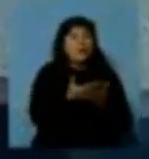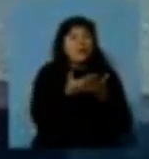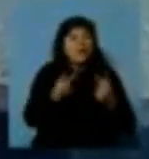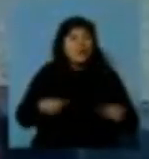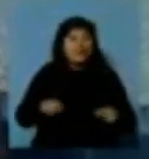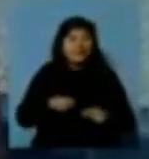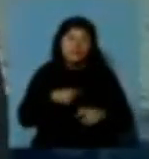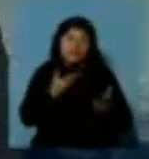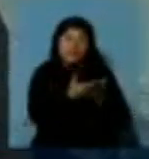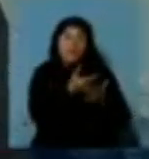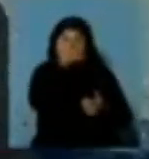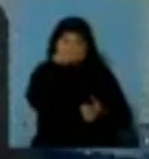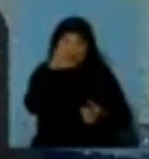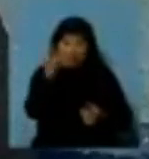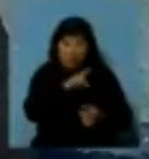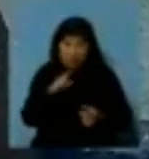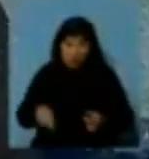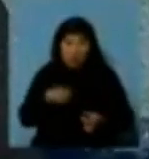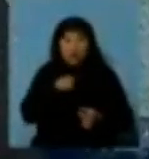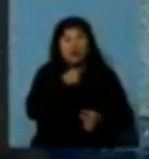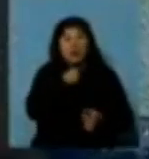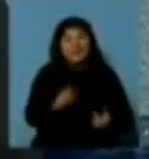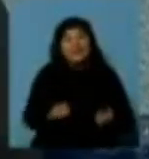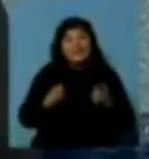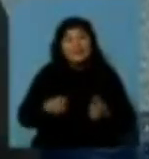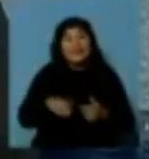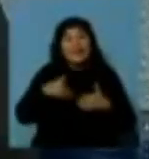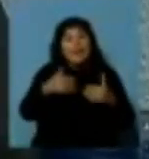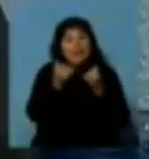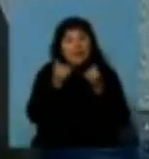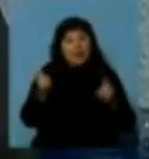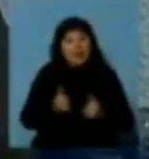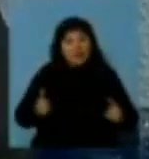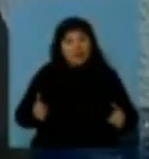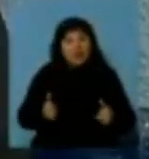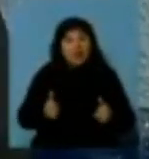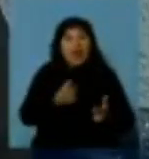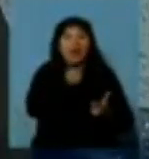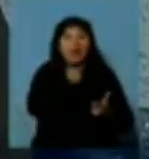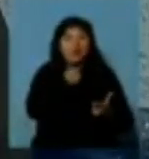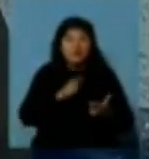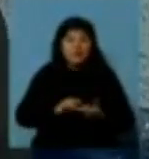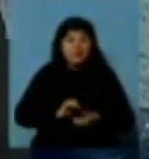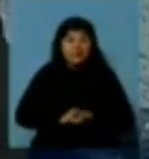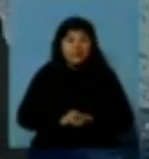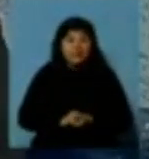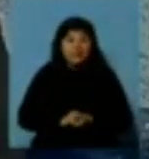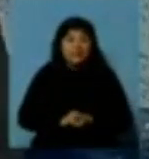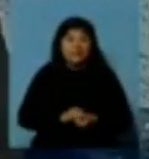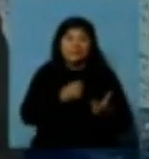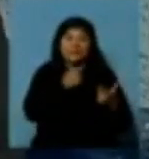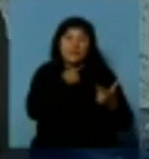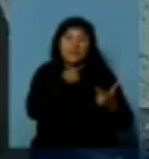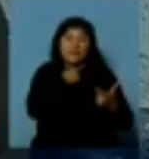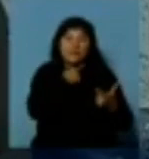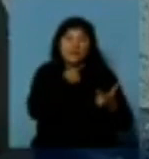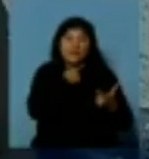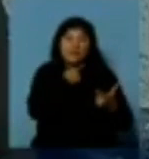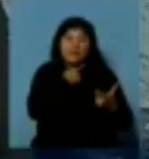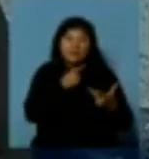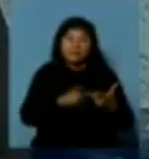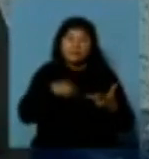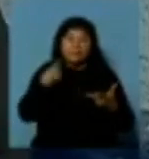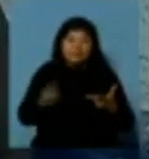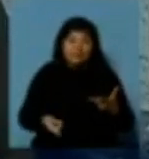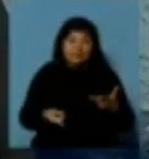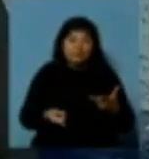pidiendo 20% para el periodo que vendría a ser de marzo a agosto. Y en agosto volverse a sentar para hacer el